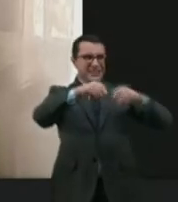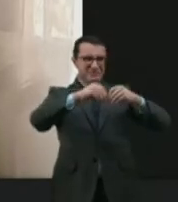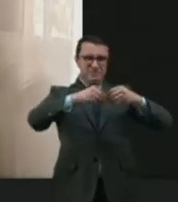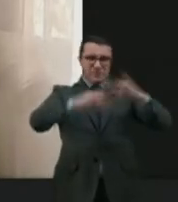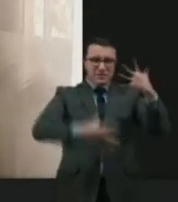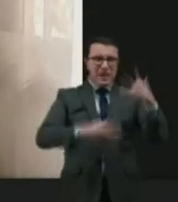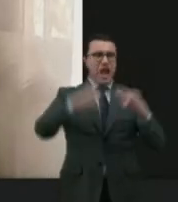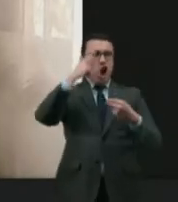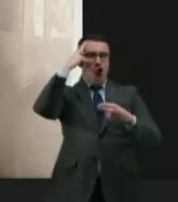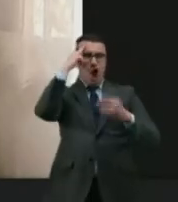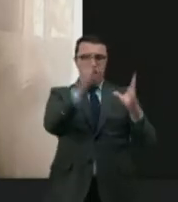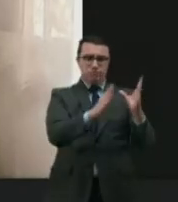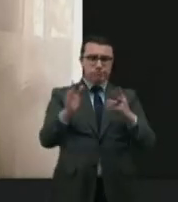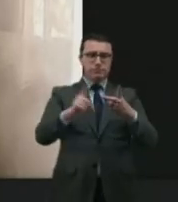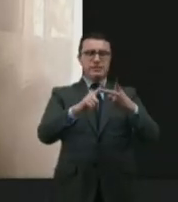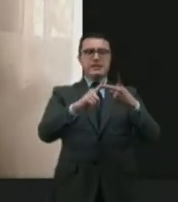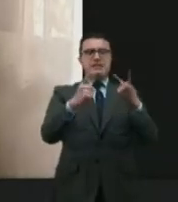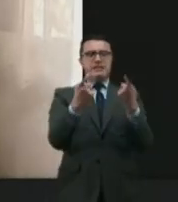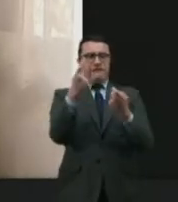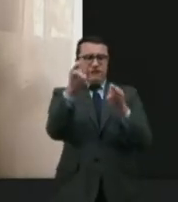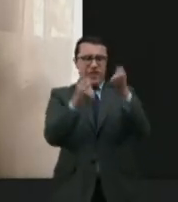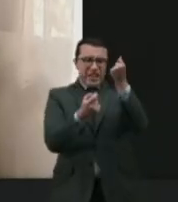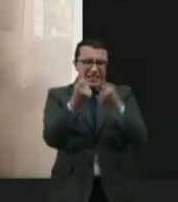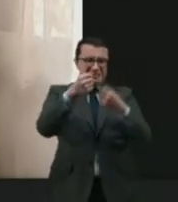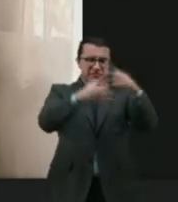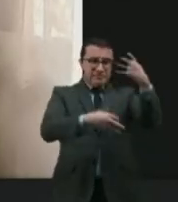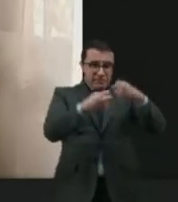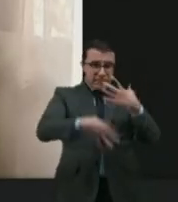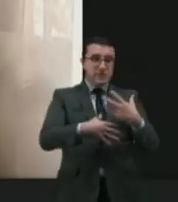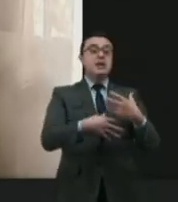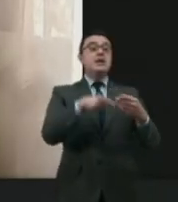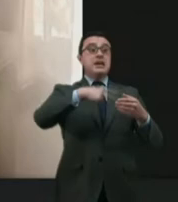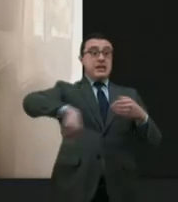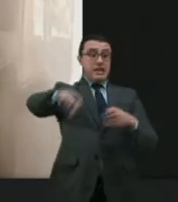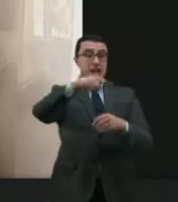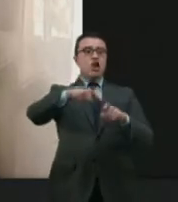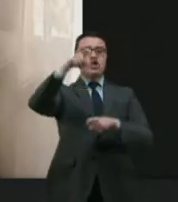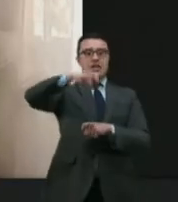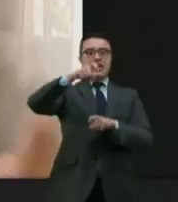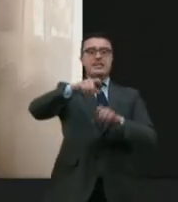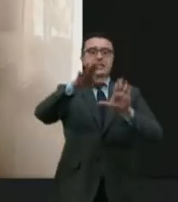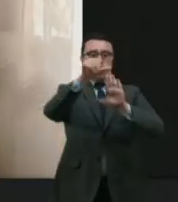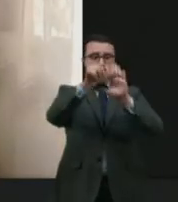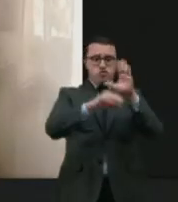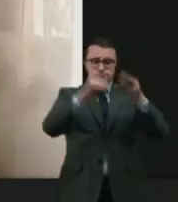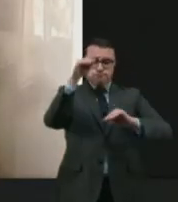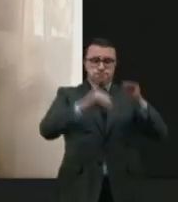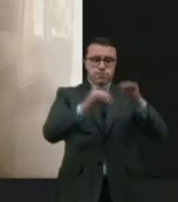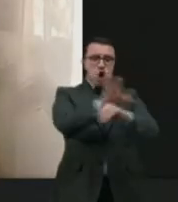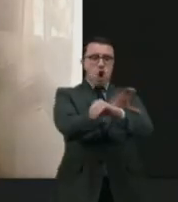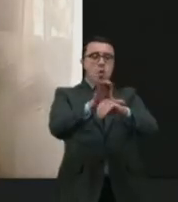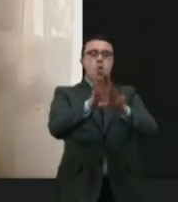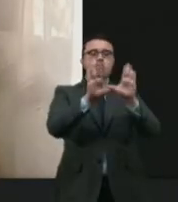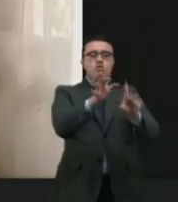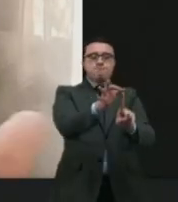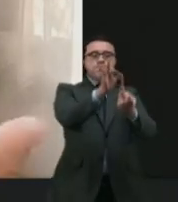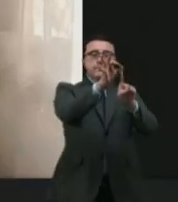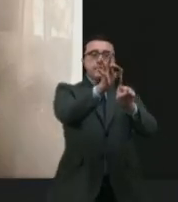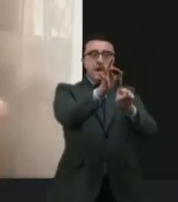áreas de ventas, áreas de finanzas y cada una de estas áreas requiere un software en particular. Cuando todos estos softwares